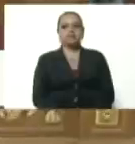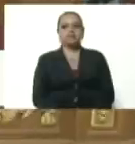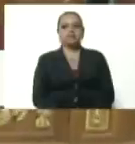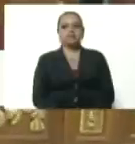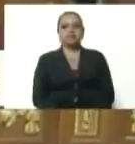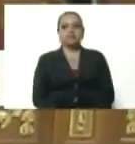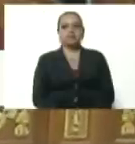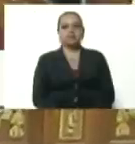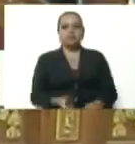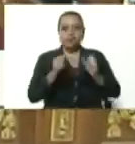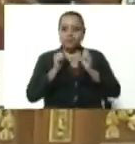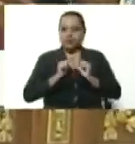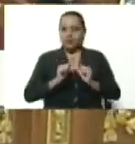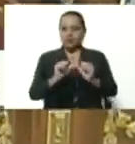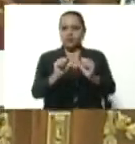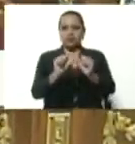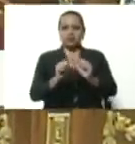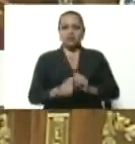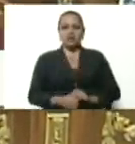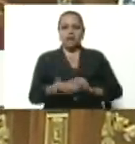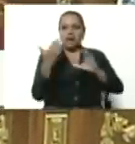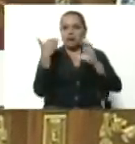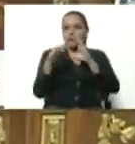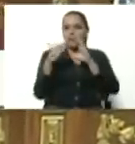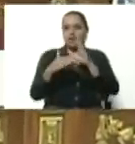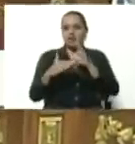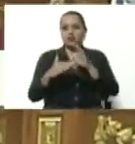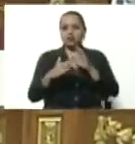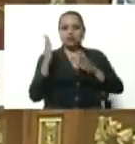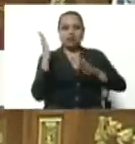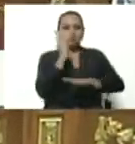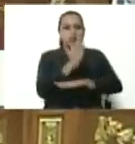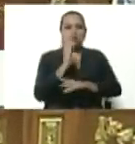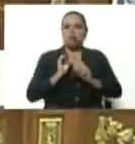¿Van a seguir mandando noticias de sanciones? Sigue, pues.